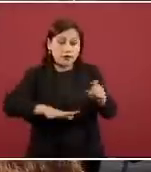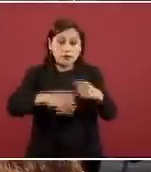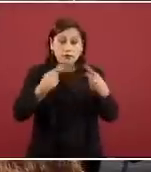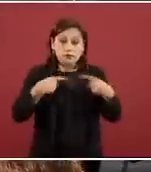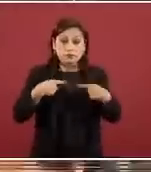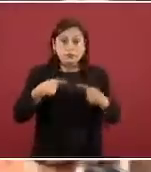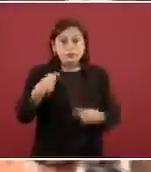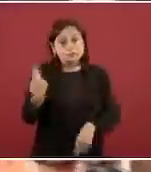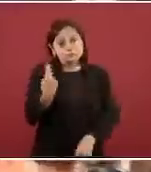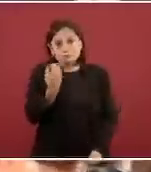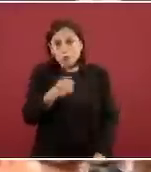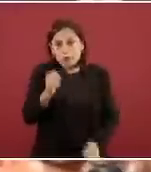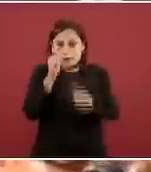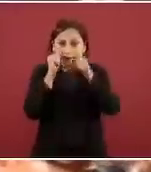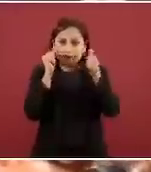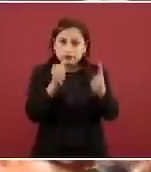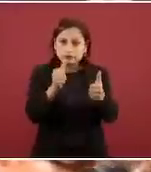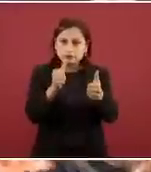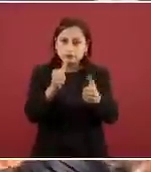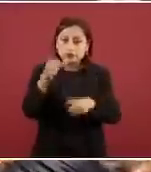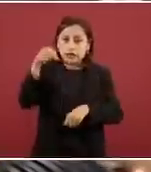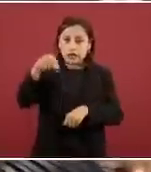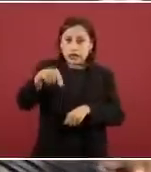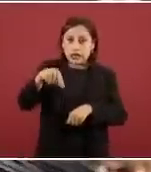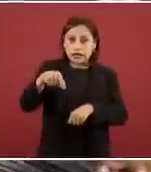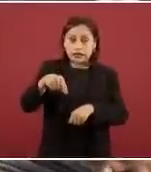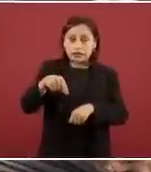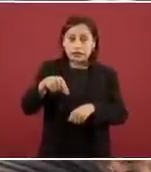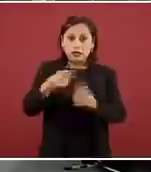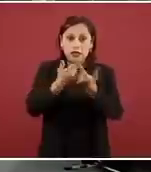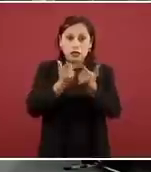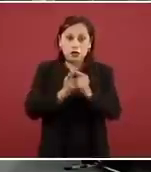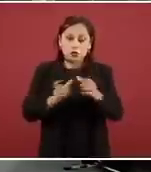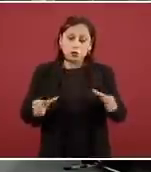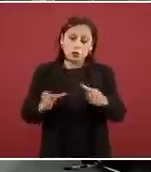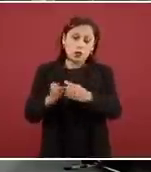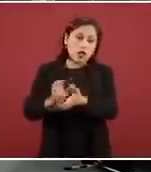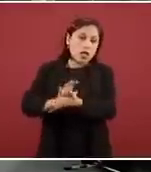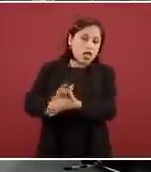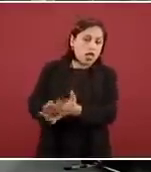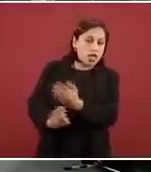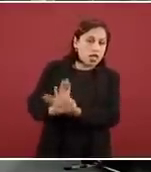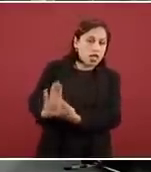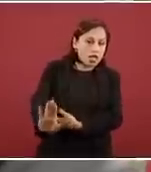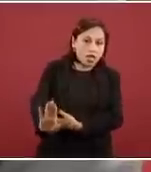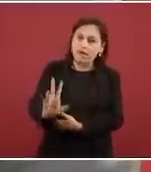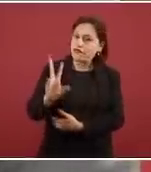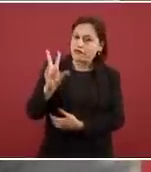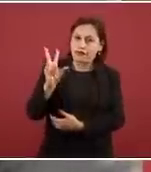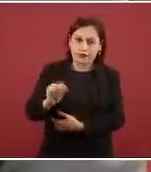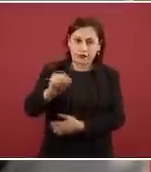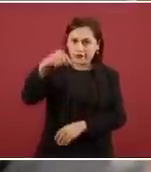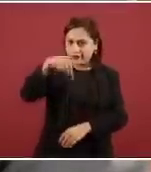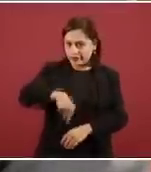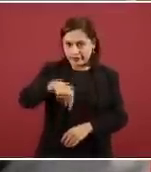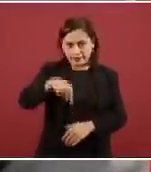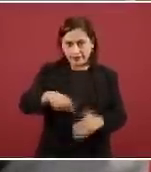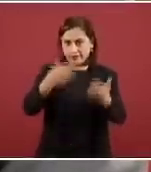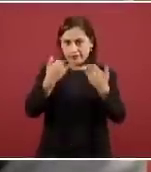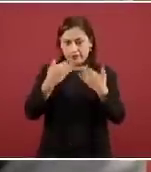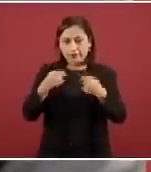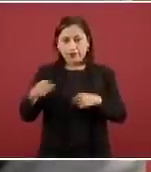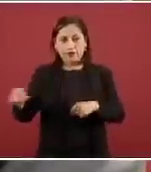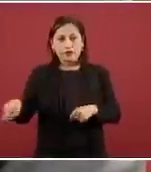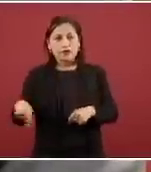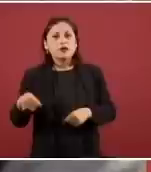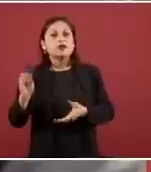Y aquí no hay racismo, O sea, nada de que… Todavía quedan restos de